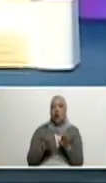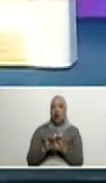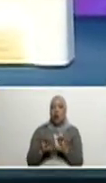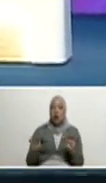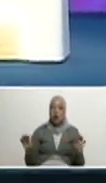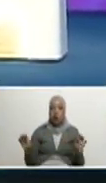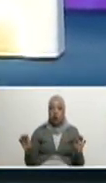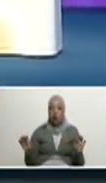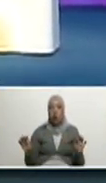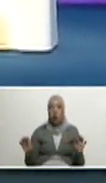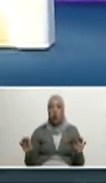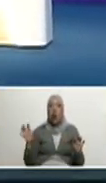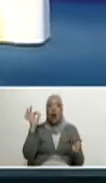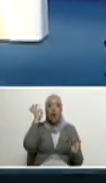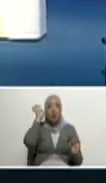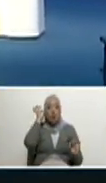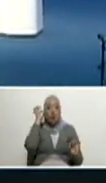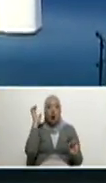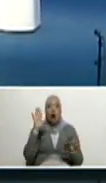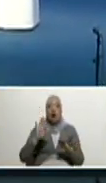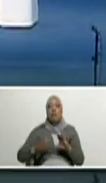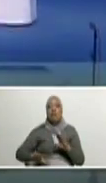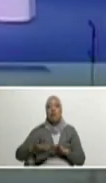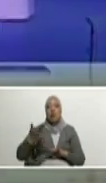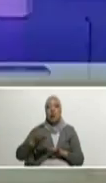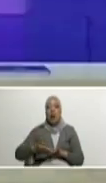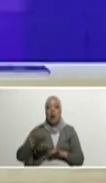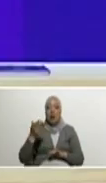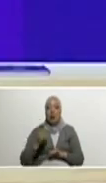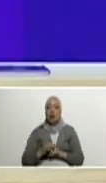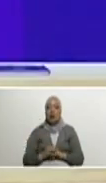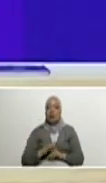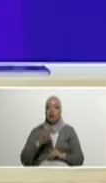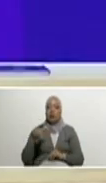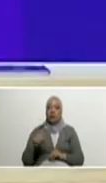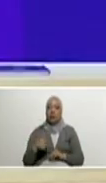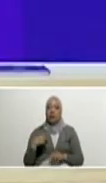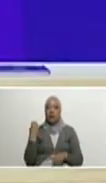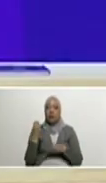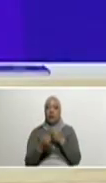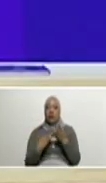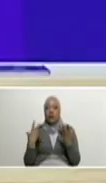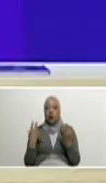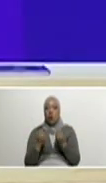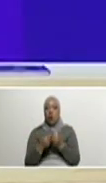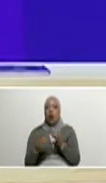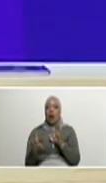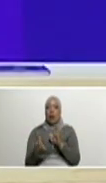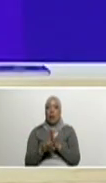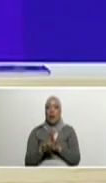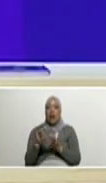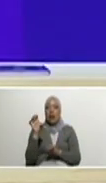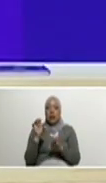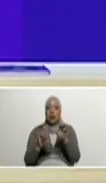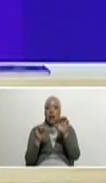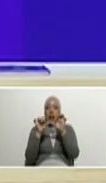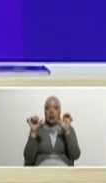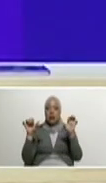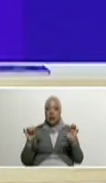educativos. La mujer en lo fundamental. Nosotros hemos hecho un conjunto de mediciones por el sistema